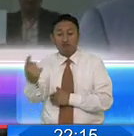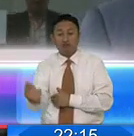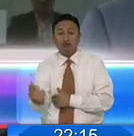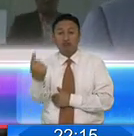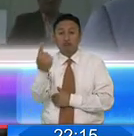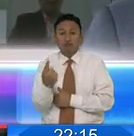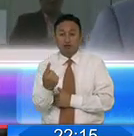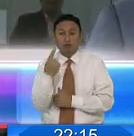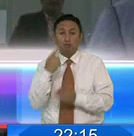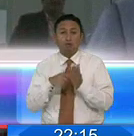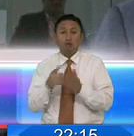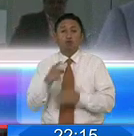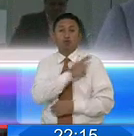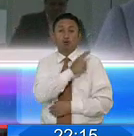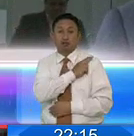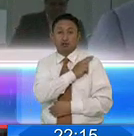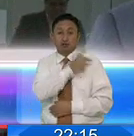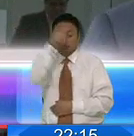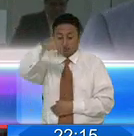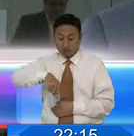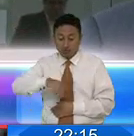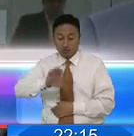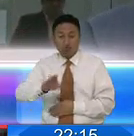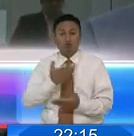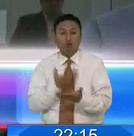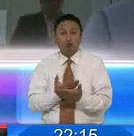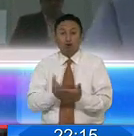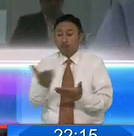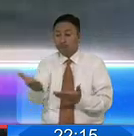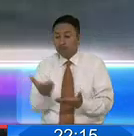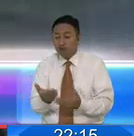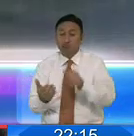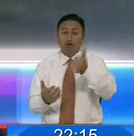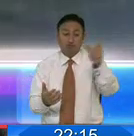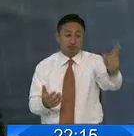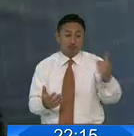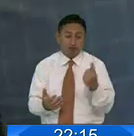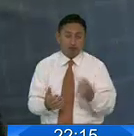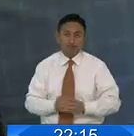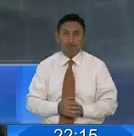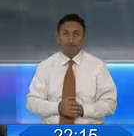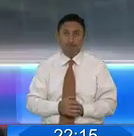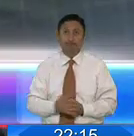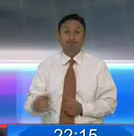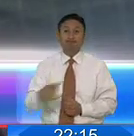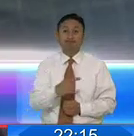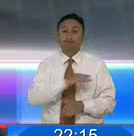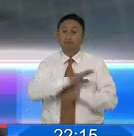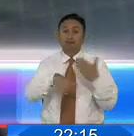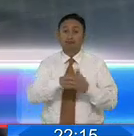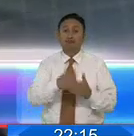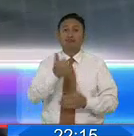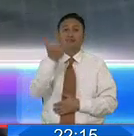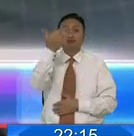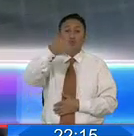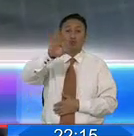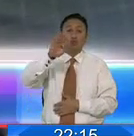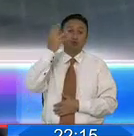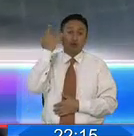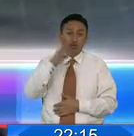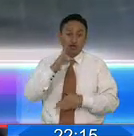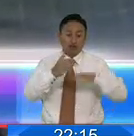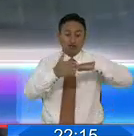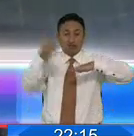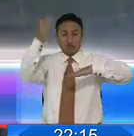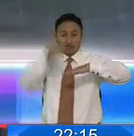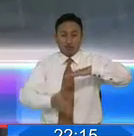comparezcan por ejemplo las universidades a que presenten sus inquietudes y otros sectores todo esto se deberá solventar en tan sólo 19 días que es lo